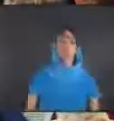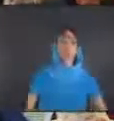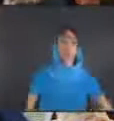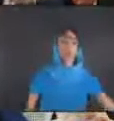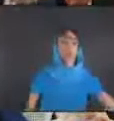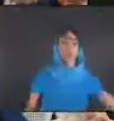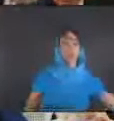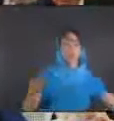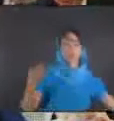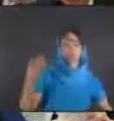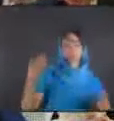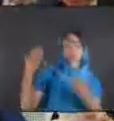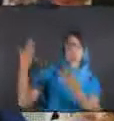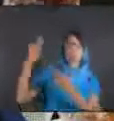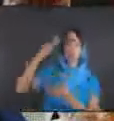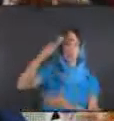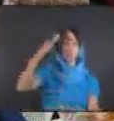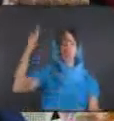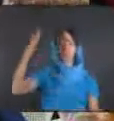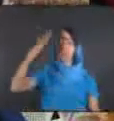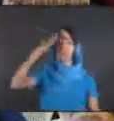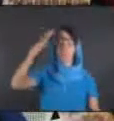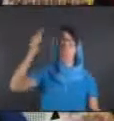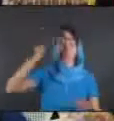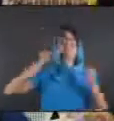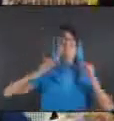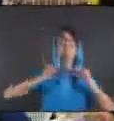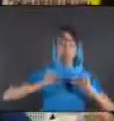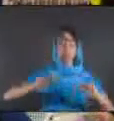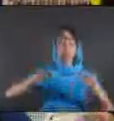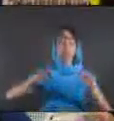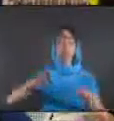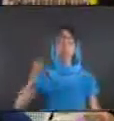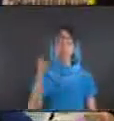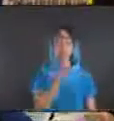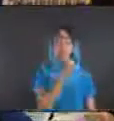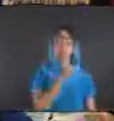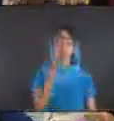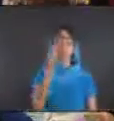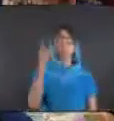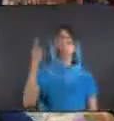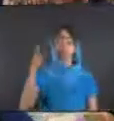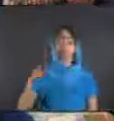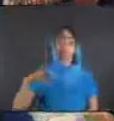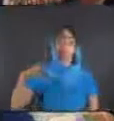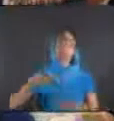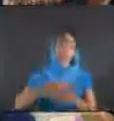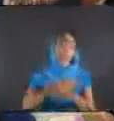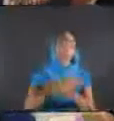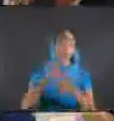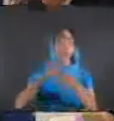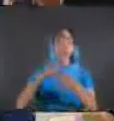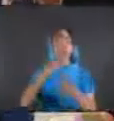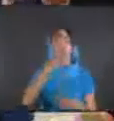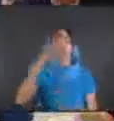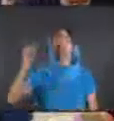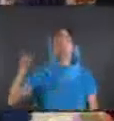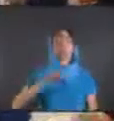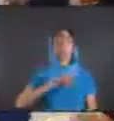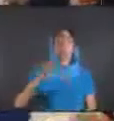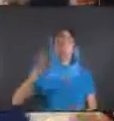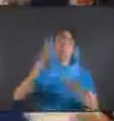pacto. Ese era un nuevo nacimiento. Ese era un